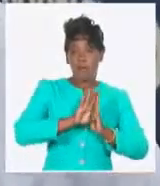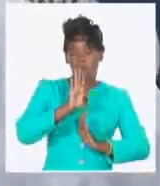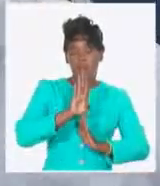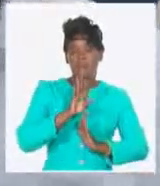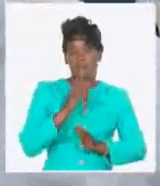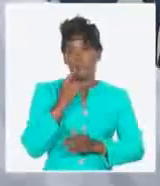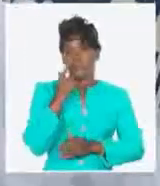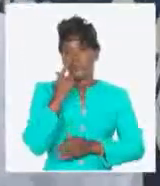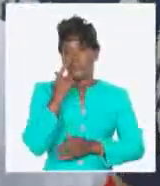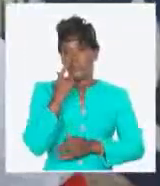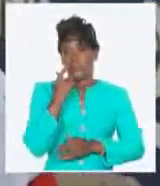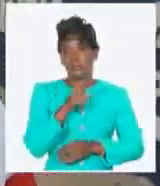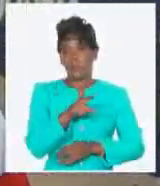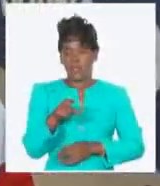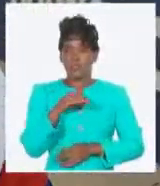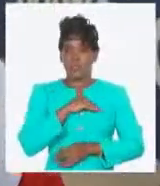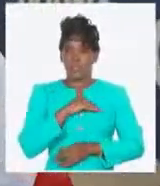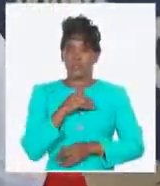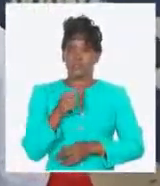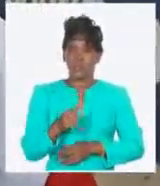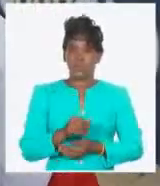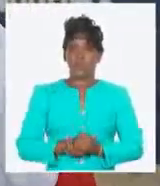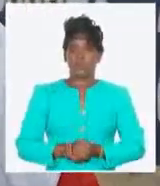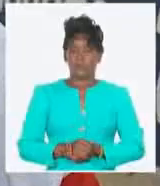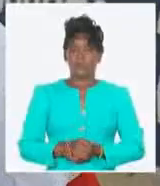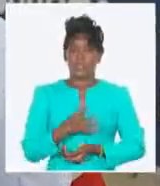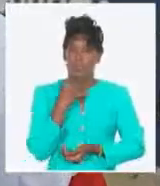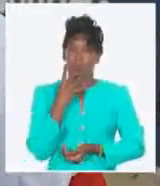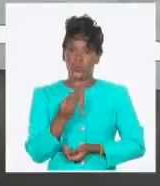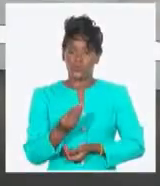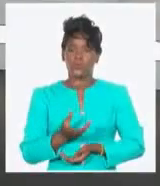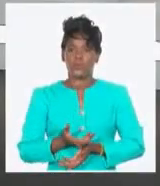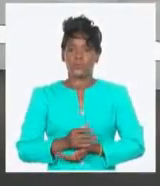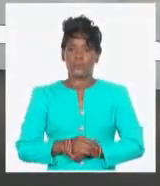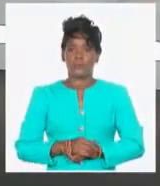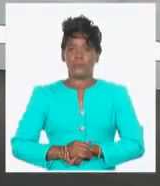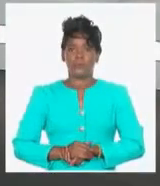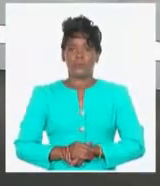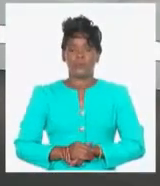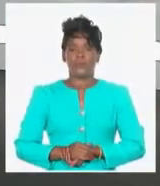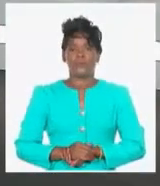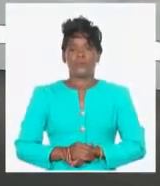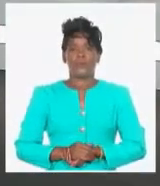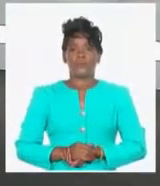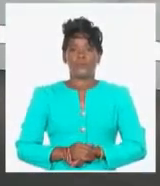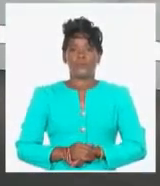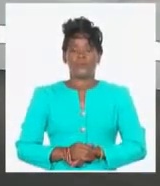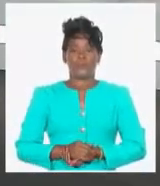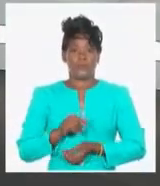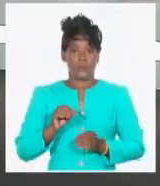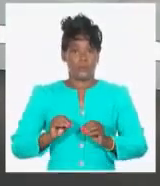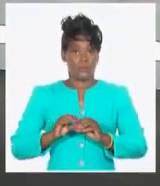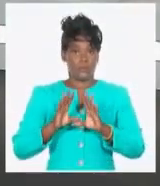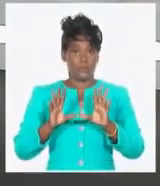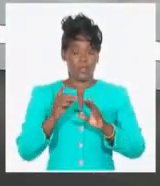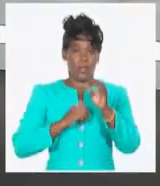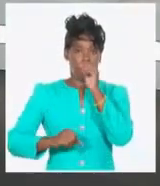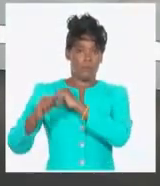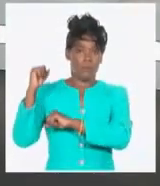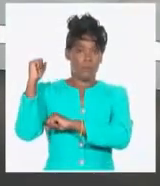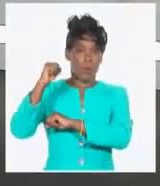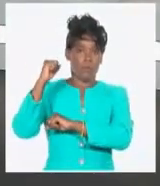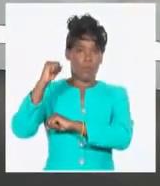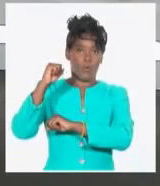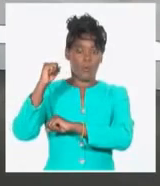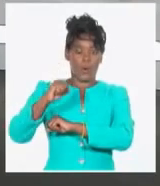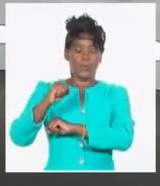Y los muchachos lo aportan bien. También esta mañana en el boxeo de los Juegos